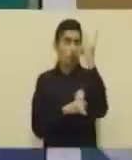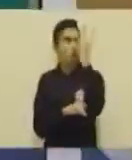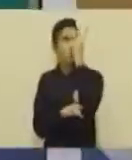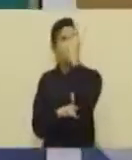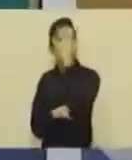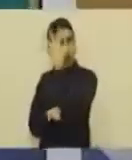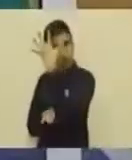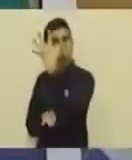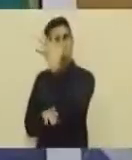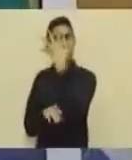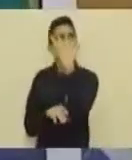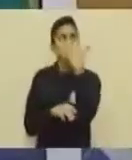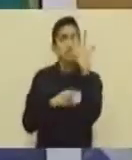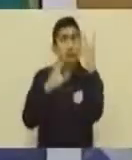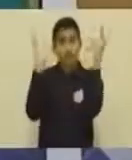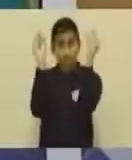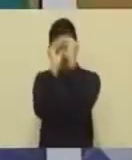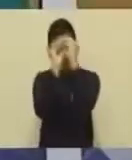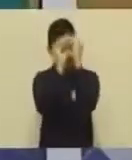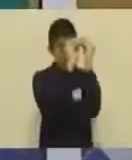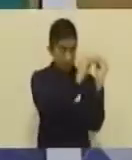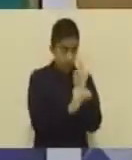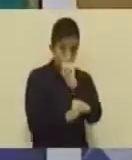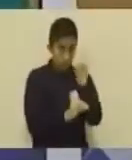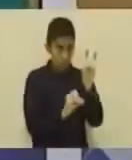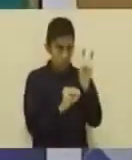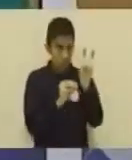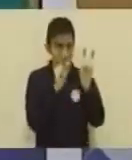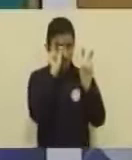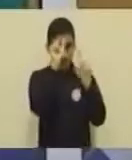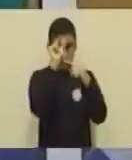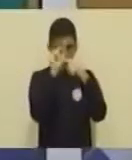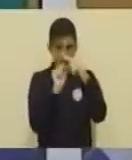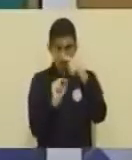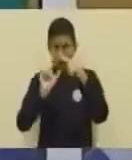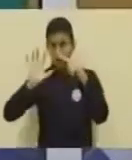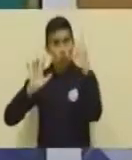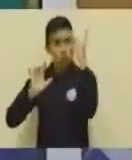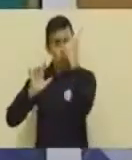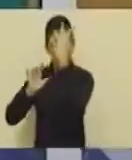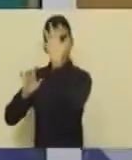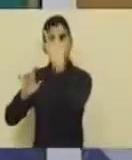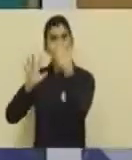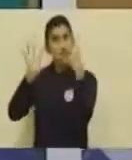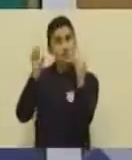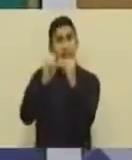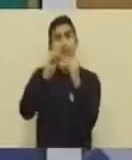¿Qué tendríamos esto, verdad? El promedio sería 200 dividido 5 y nuestro resultado